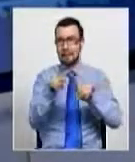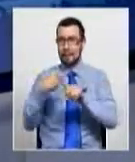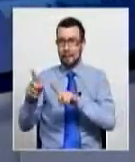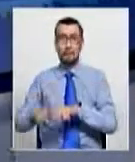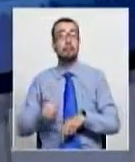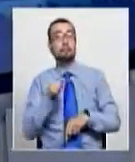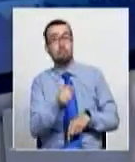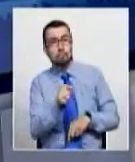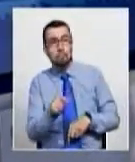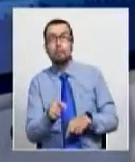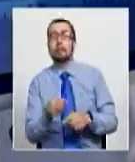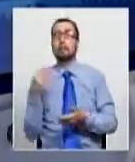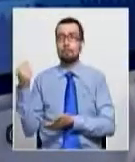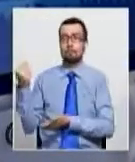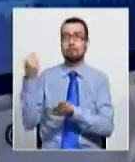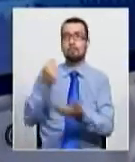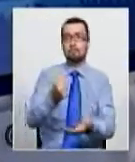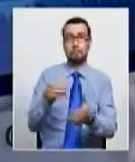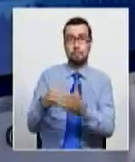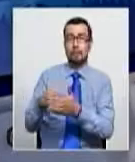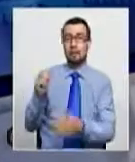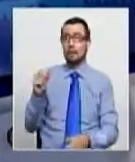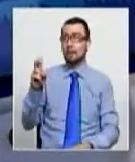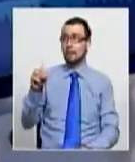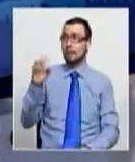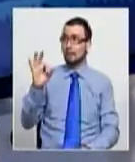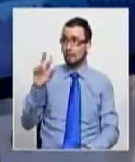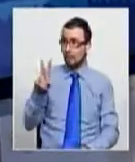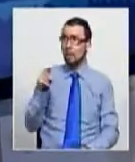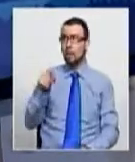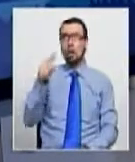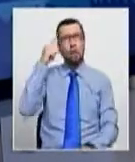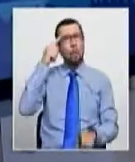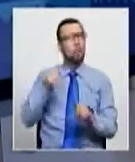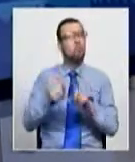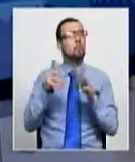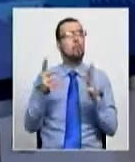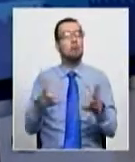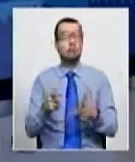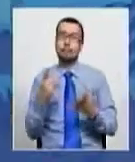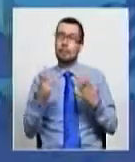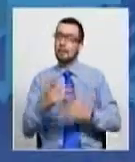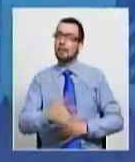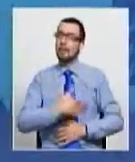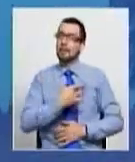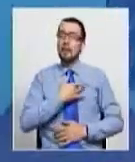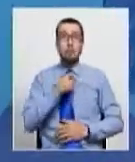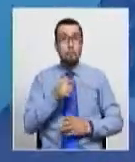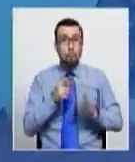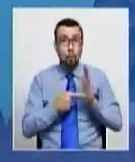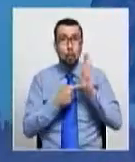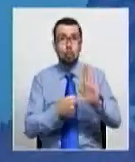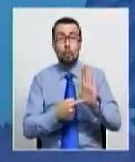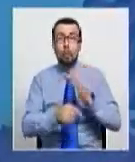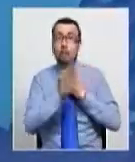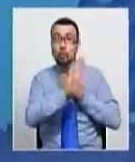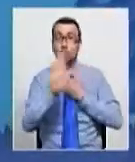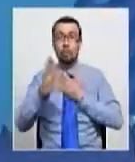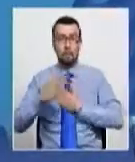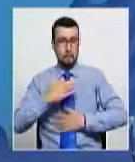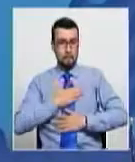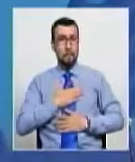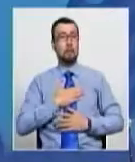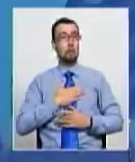y van a ser financiados con dineros públicos y pretenden sensibilizar mostrar a usted a mí al ciudadano